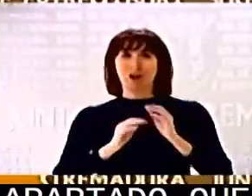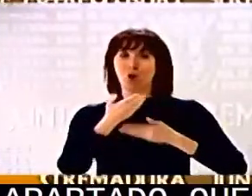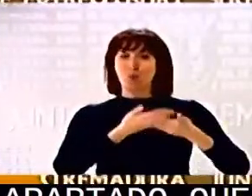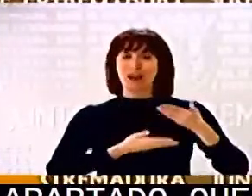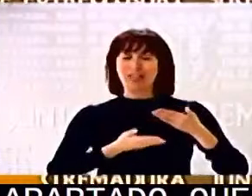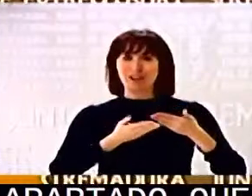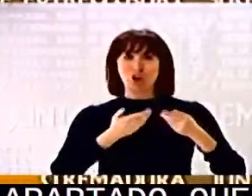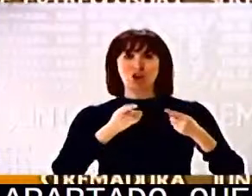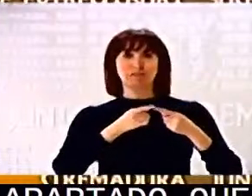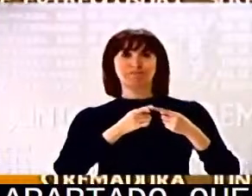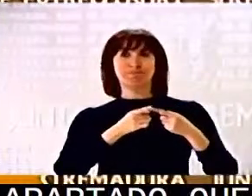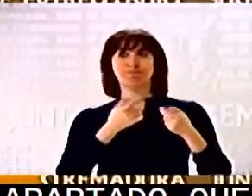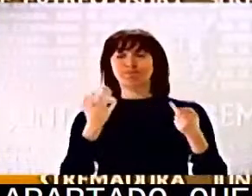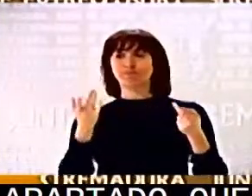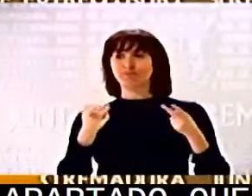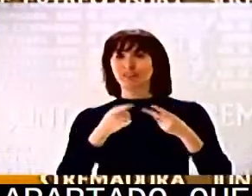cooperación,